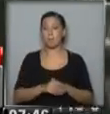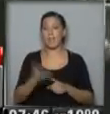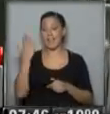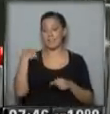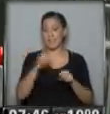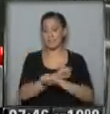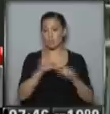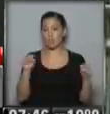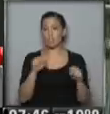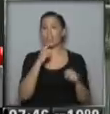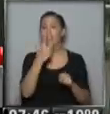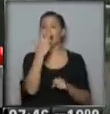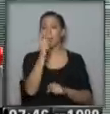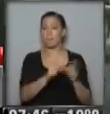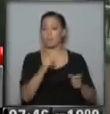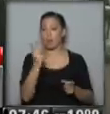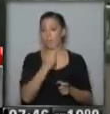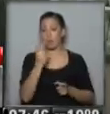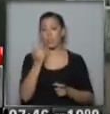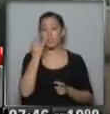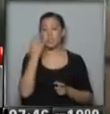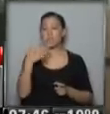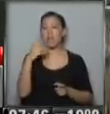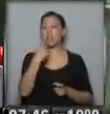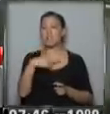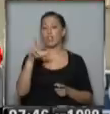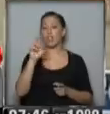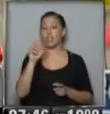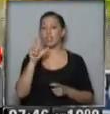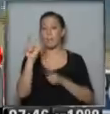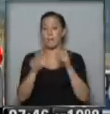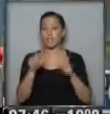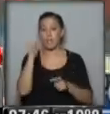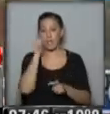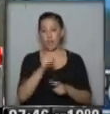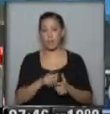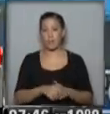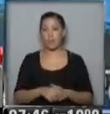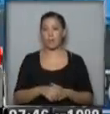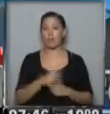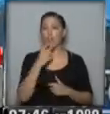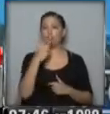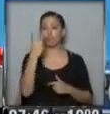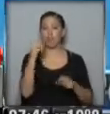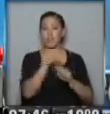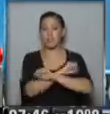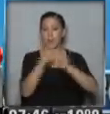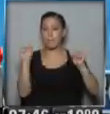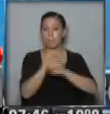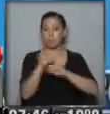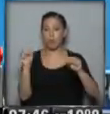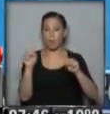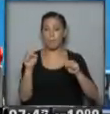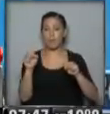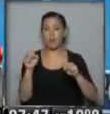explosiones al menos tres personas murieron y más de 130 resultaron heridas a raíz de estas dos explosiones de bombas que tuvieron